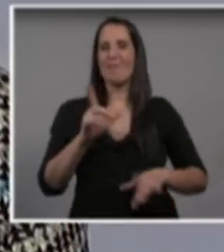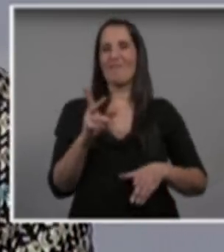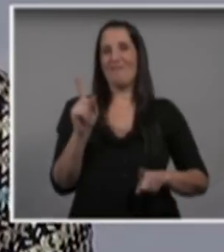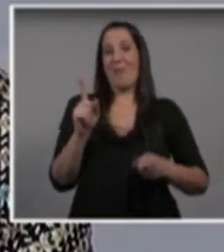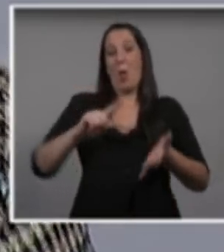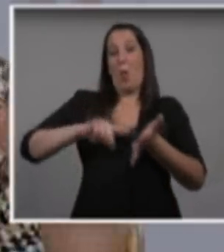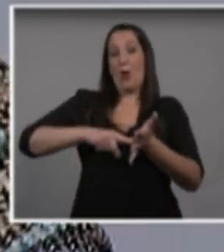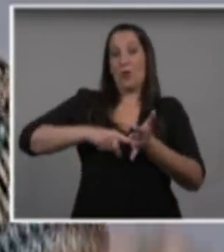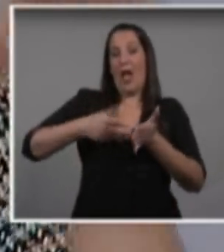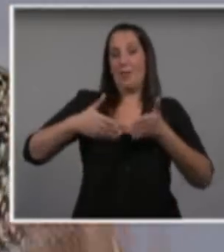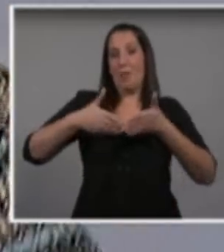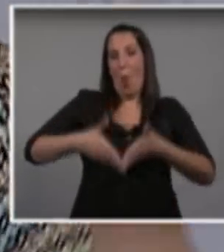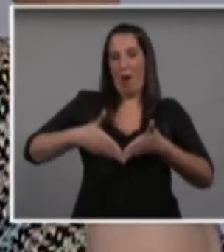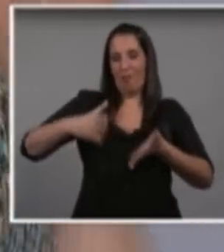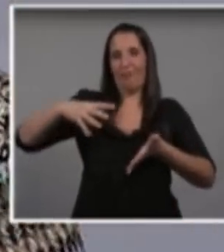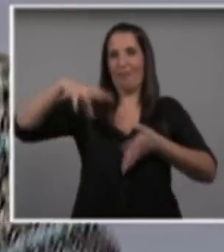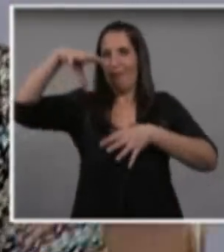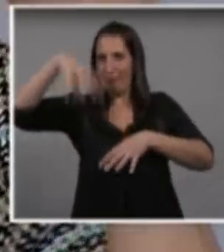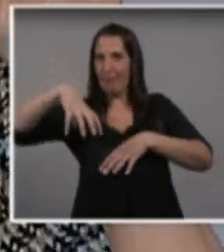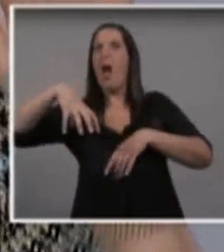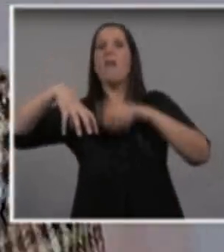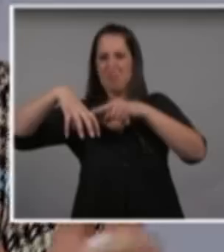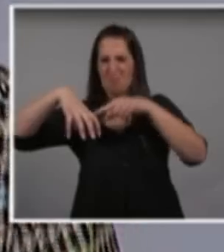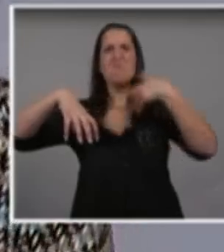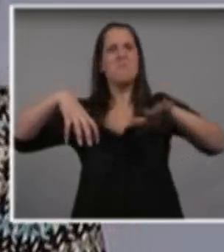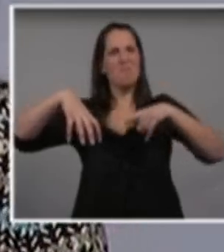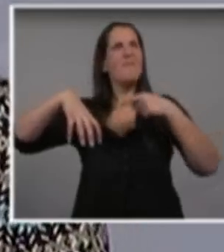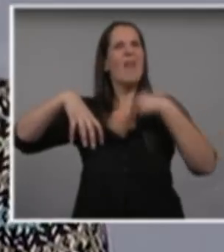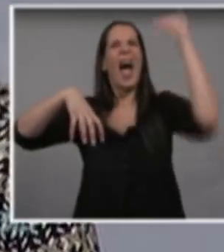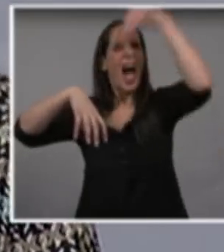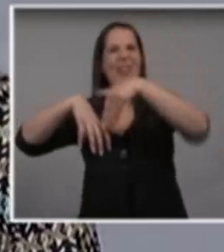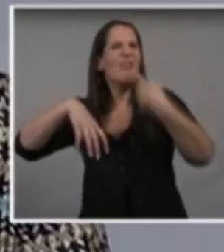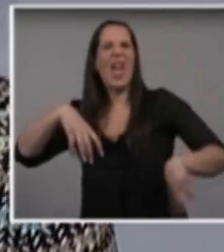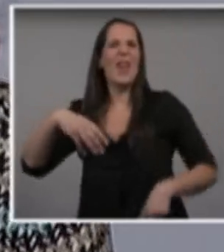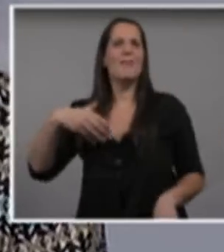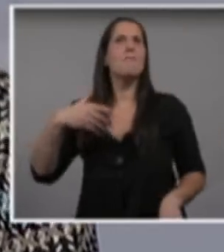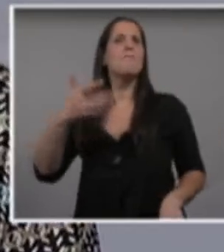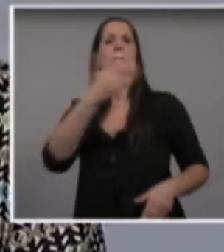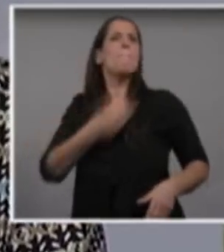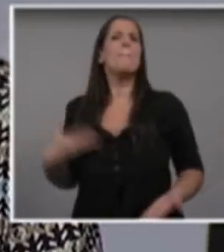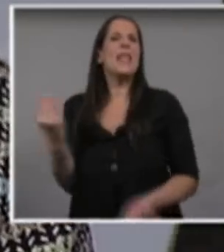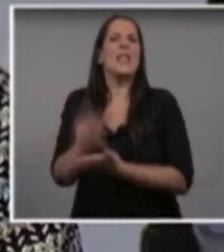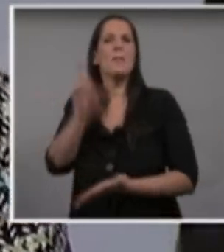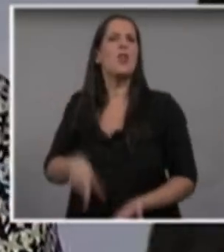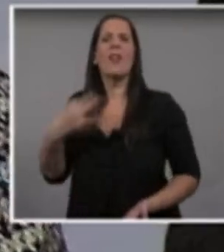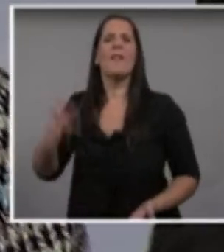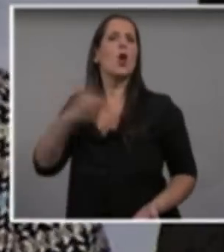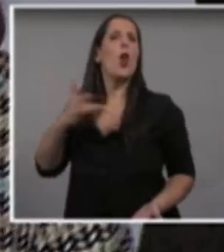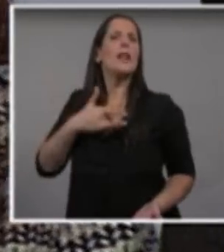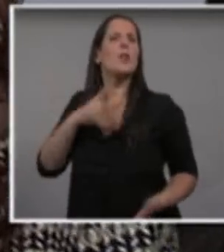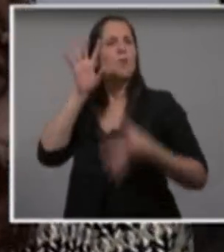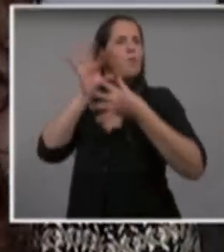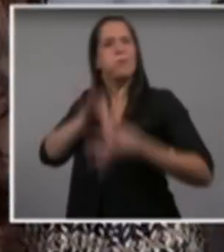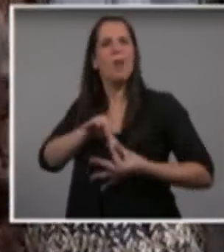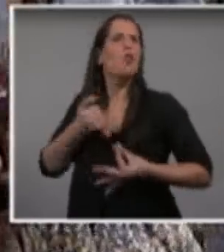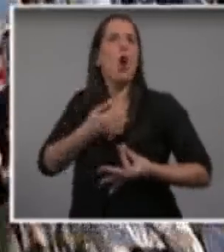Aires, tiene que haber un presidente con el corazón en todo el país para seguir creciendo.